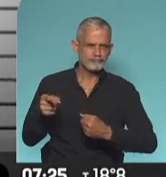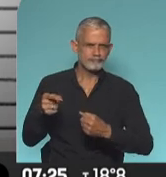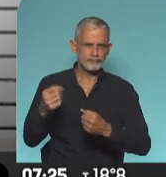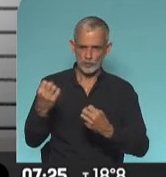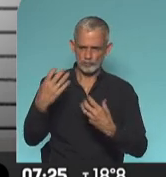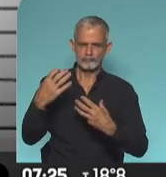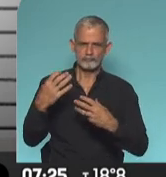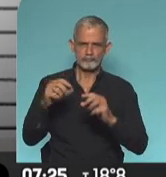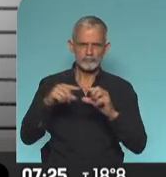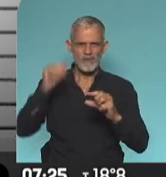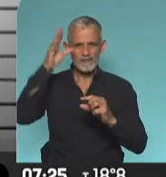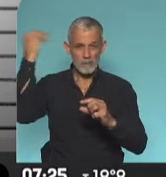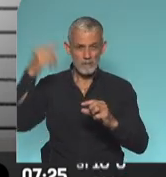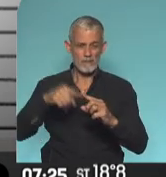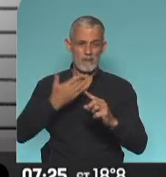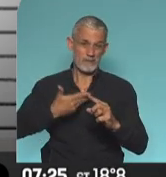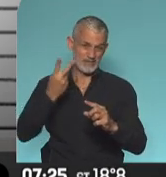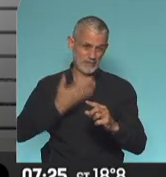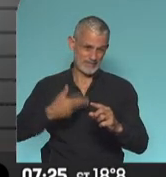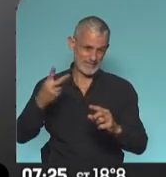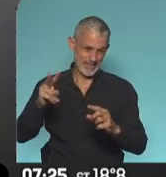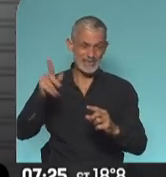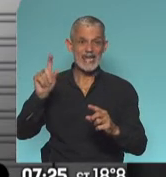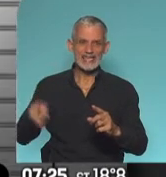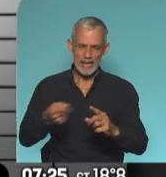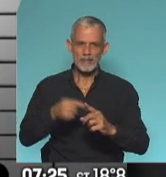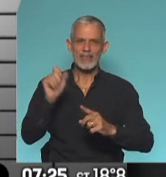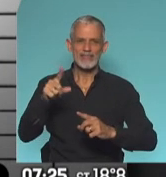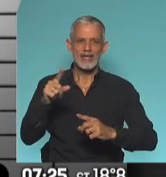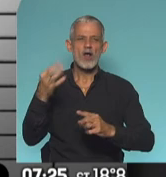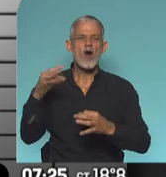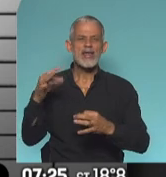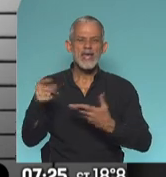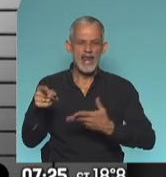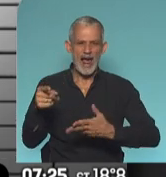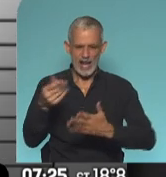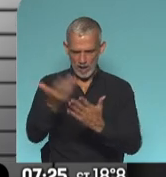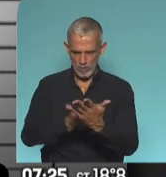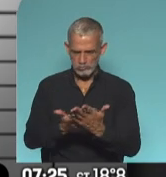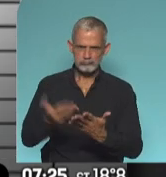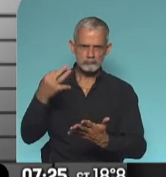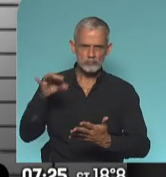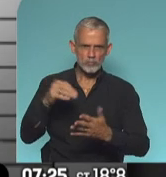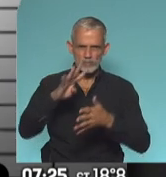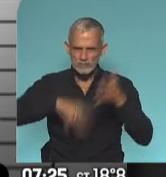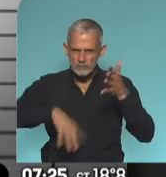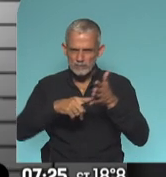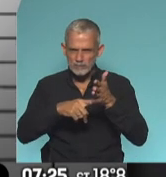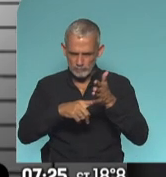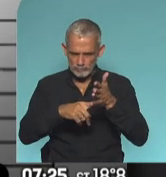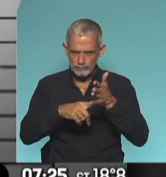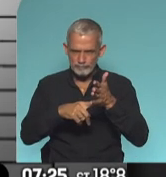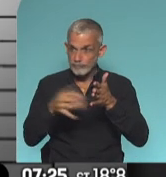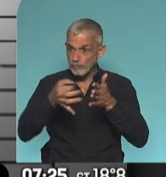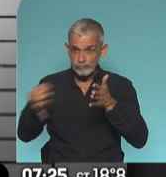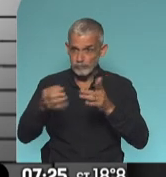de la vicepresidenta cristina kirchner también pertenece al original es decir todo esto que estamos mostrando en los que fue encontrado